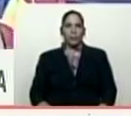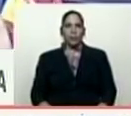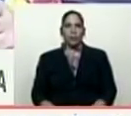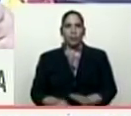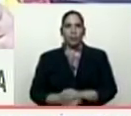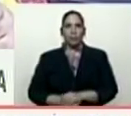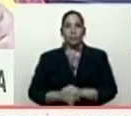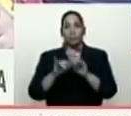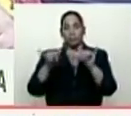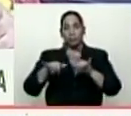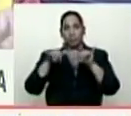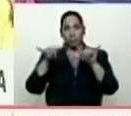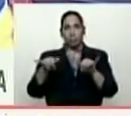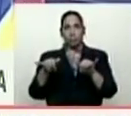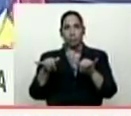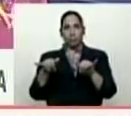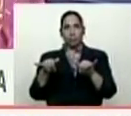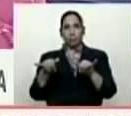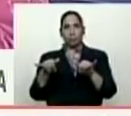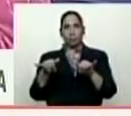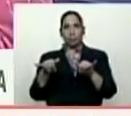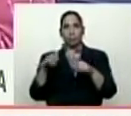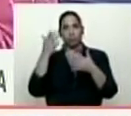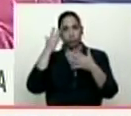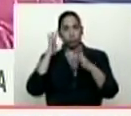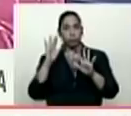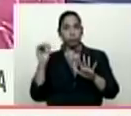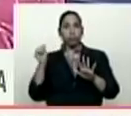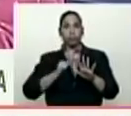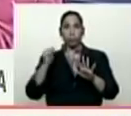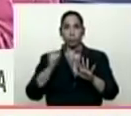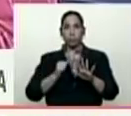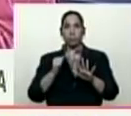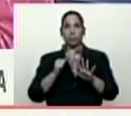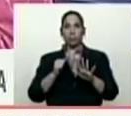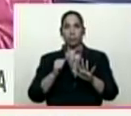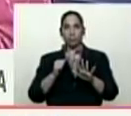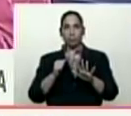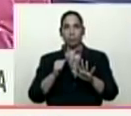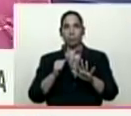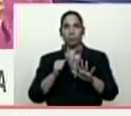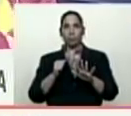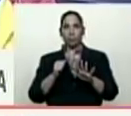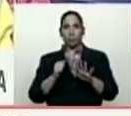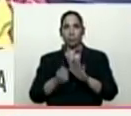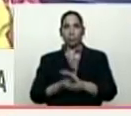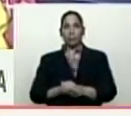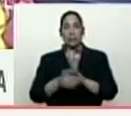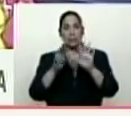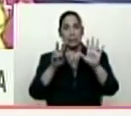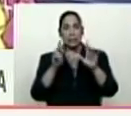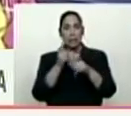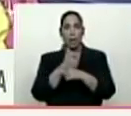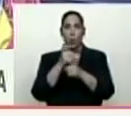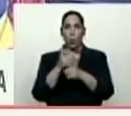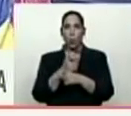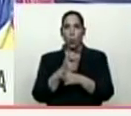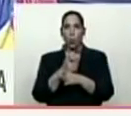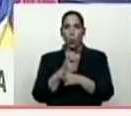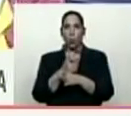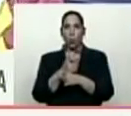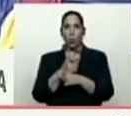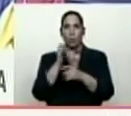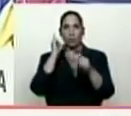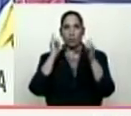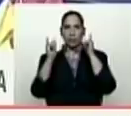La misma que probablemente, sí, Carrizales, el 7 de agosto van a